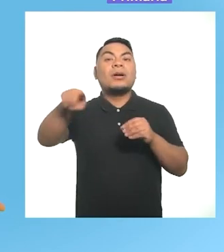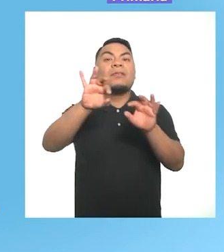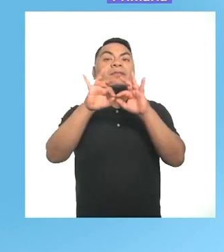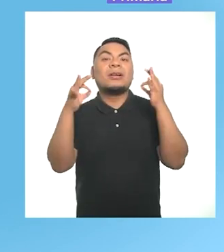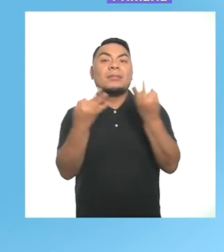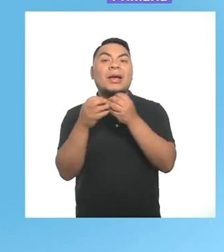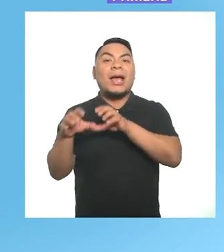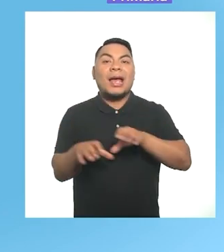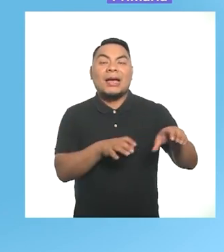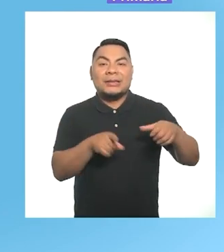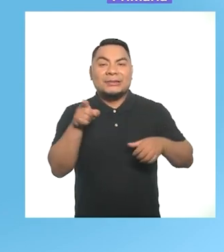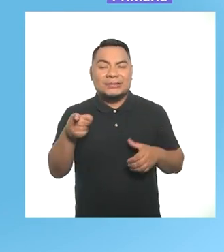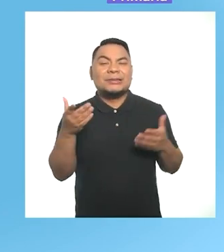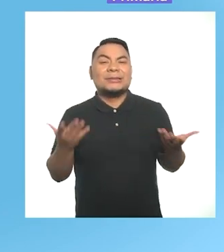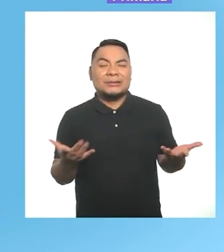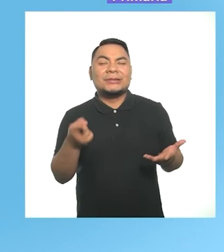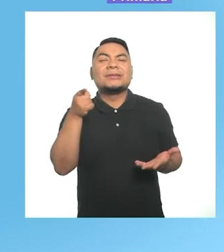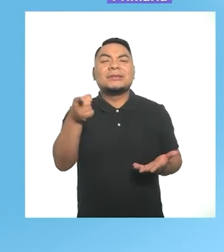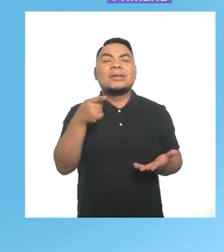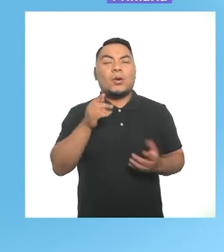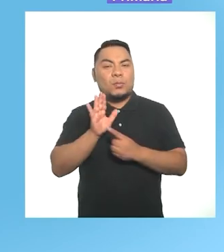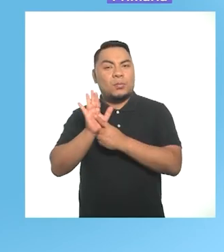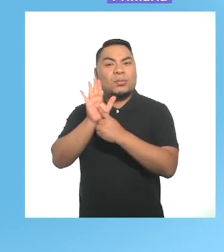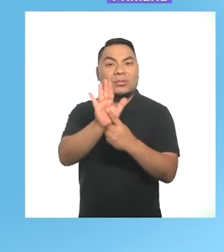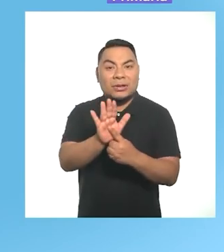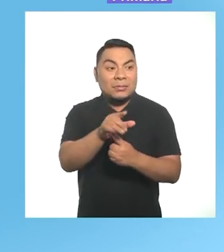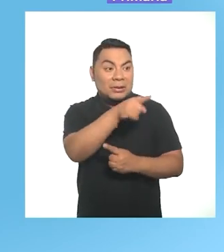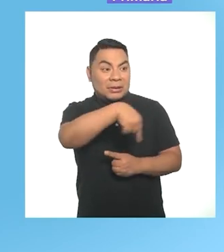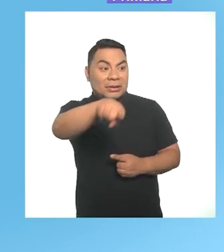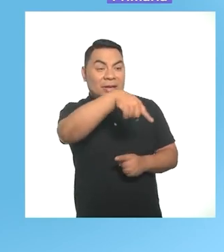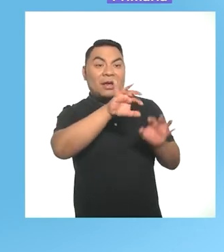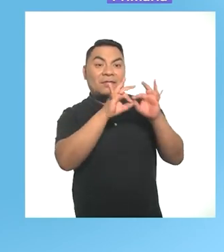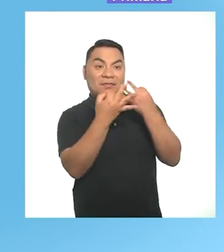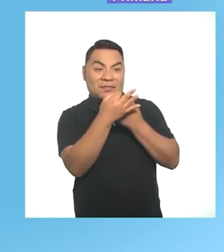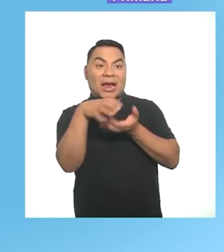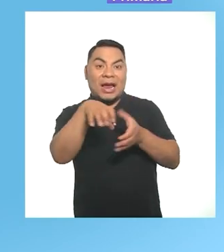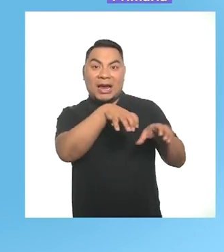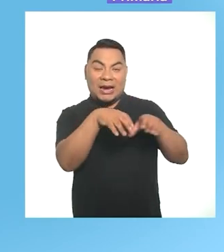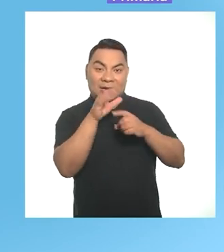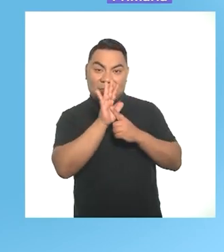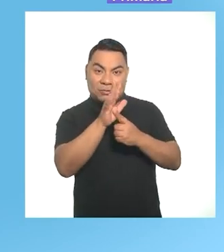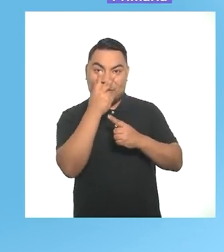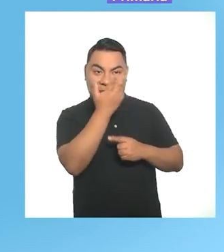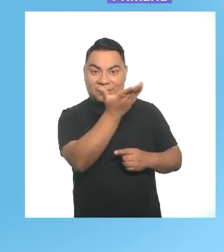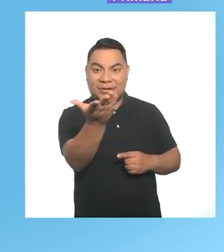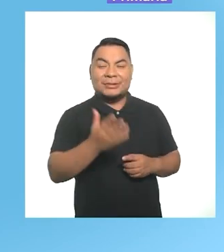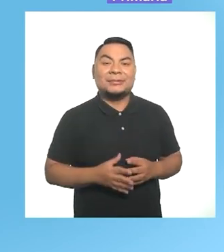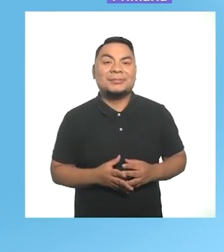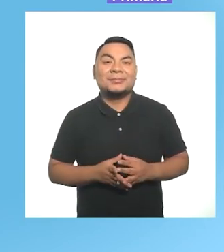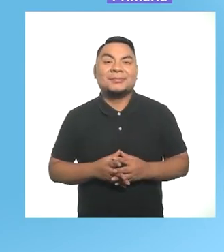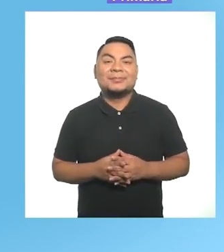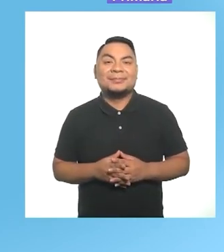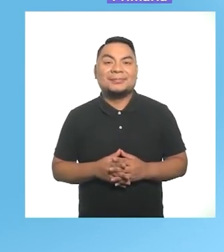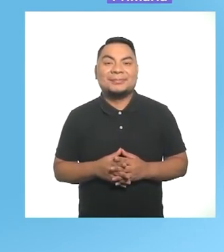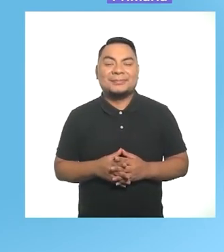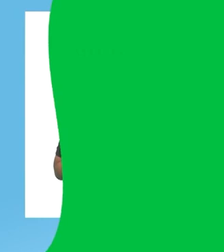cómo las familias realizan las actividades que les mostramos en los programas. ¡Adelante,